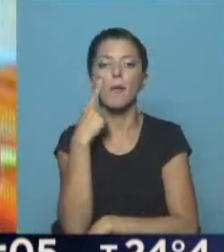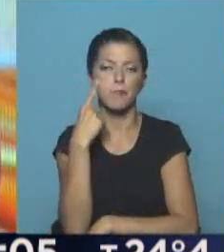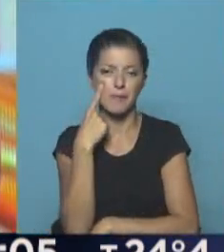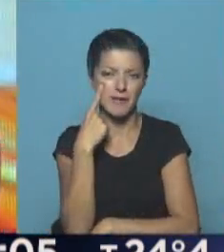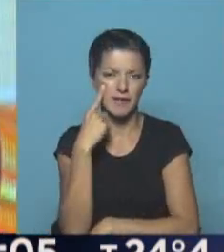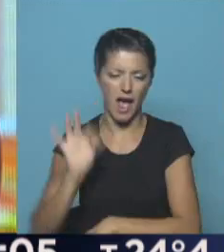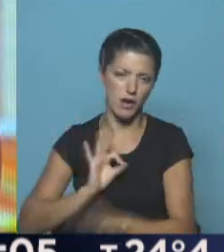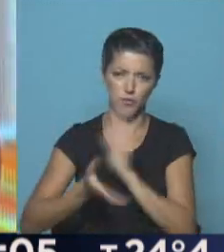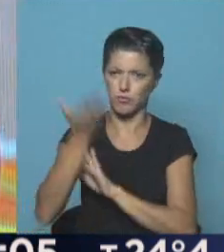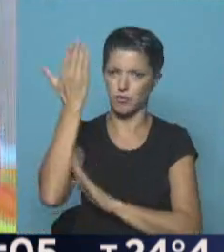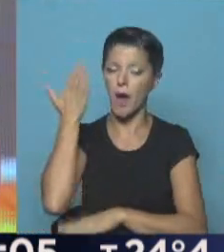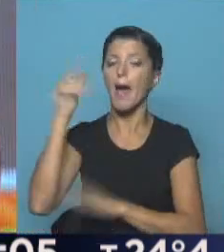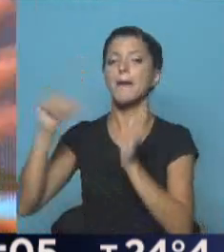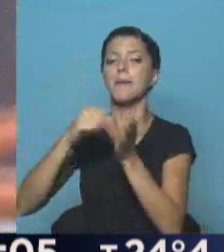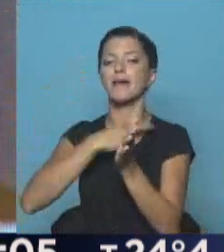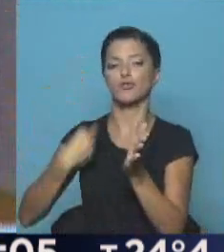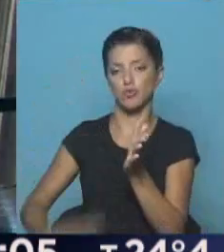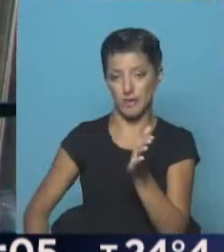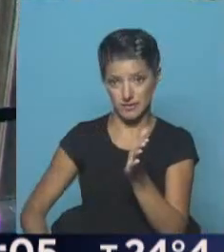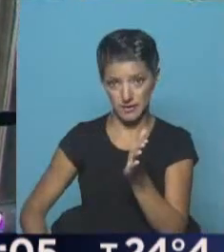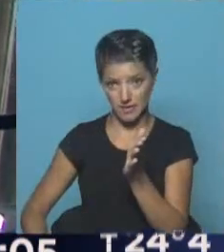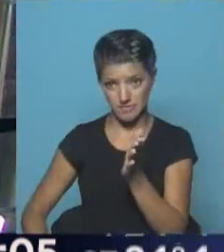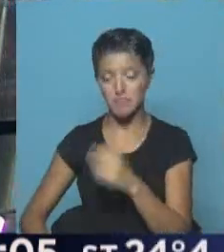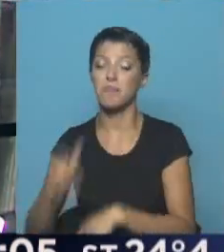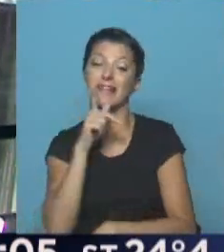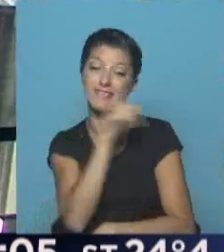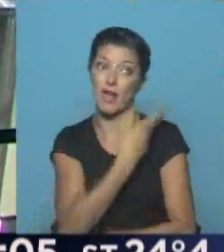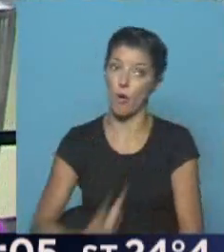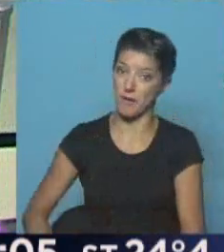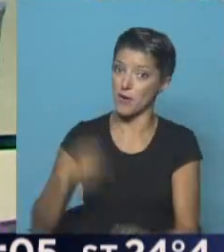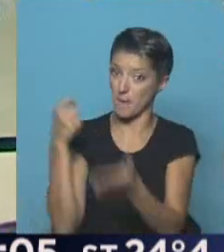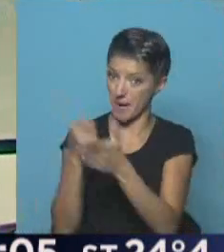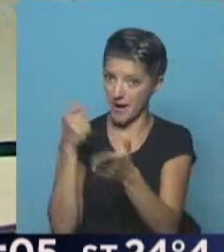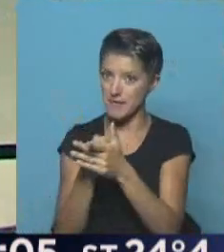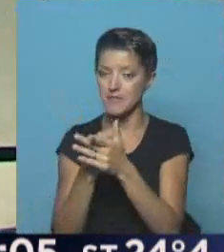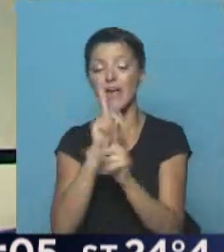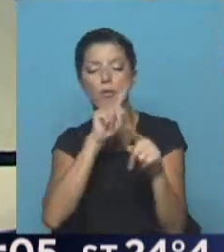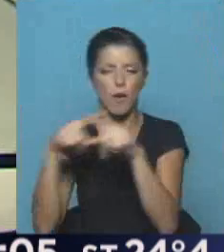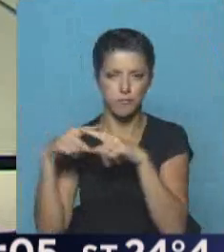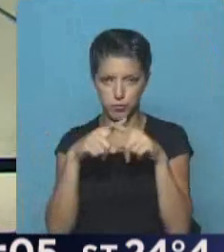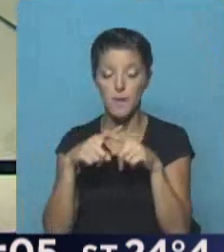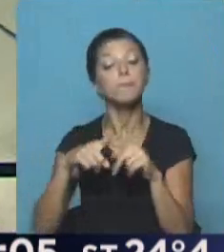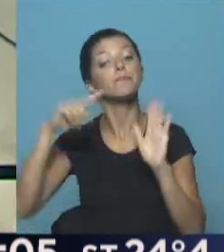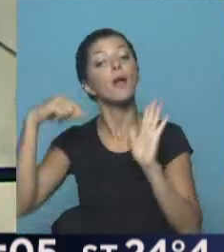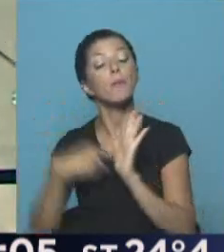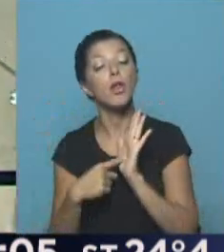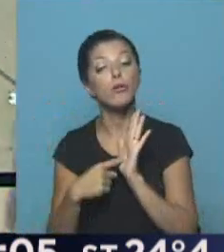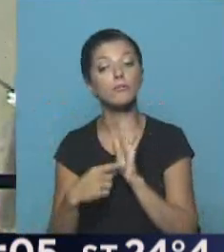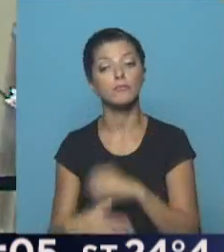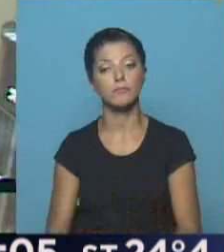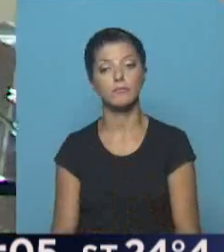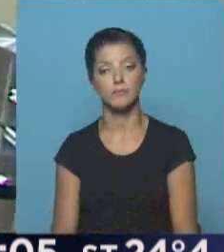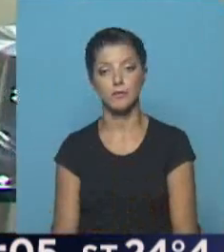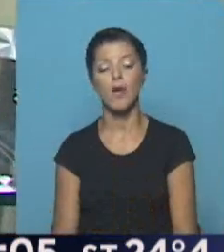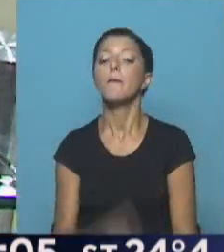años en Suiza, aparentemente pagado también por el gobierno de Correa, hubo algunas discusiones al respecto. Sin embargo, en términos, digamos, de lo que tiene que